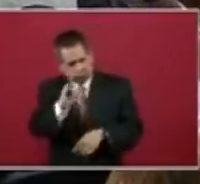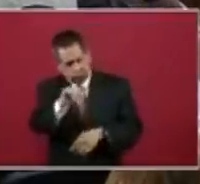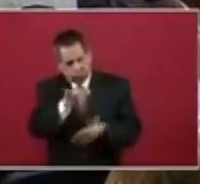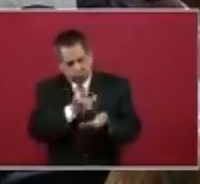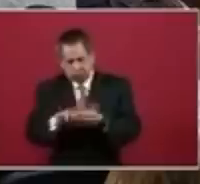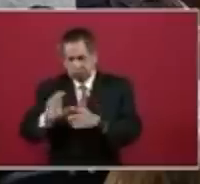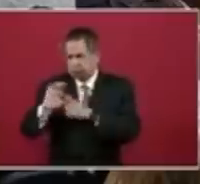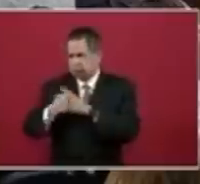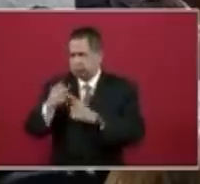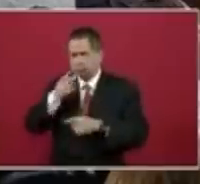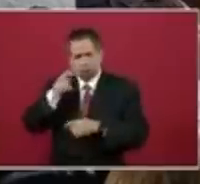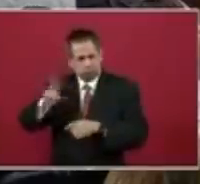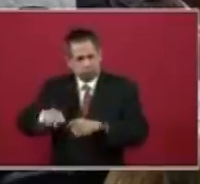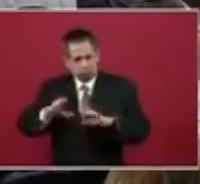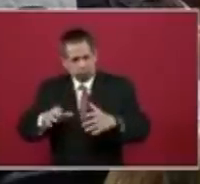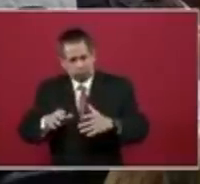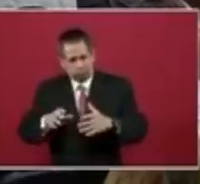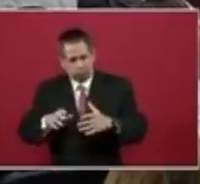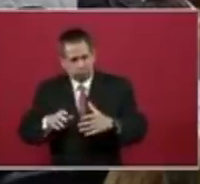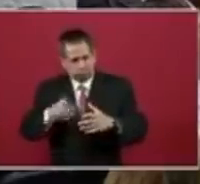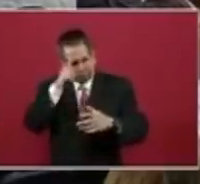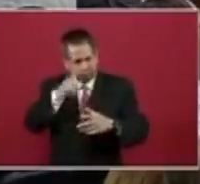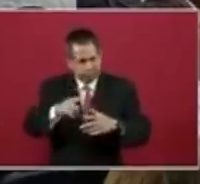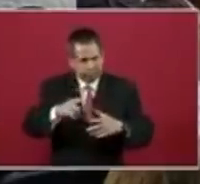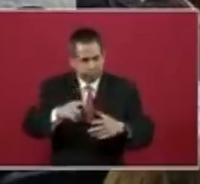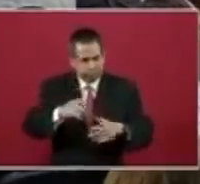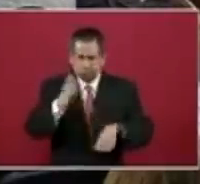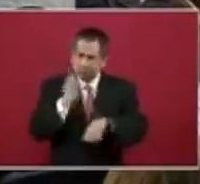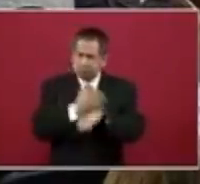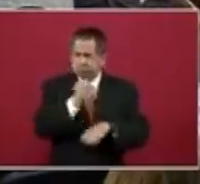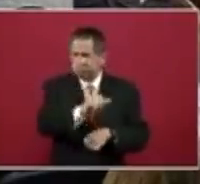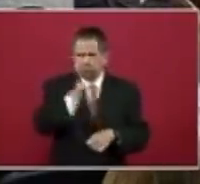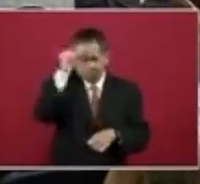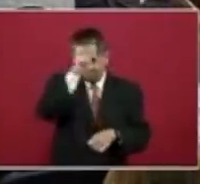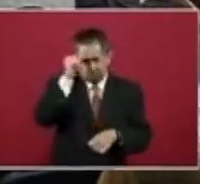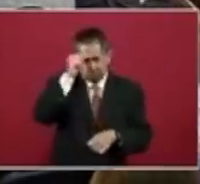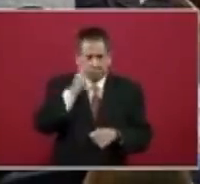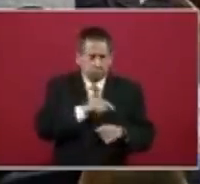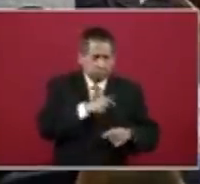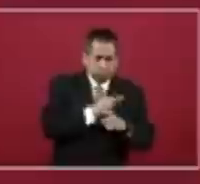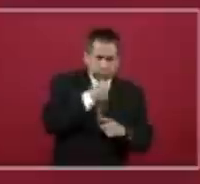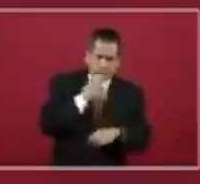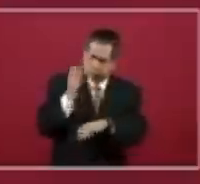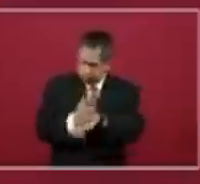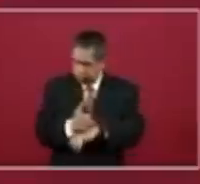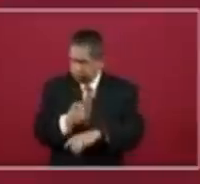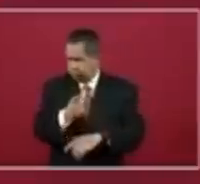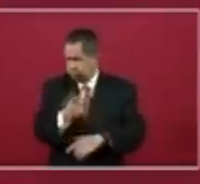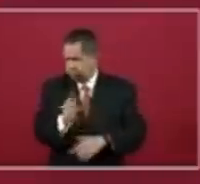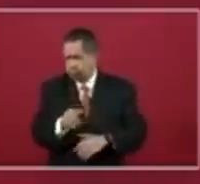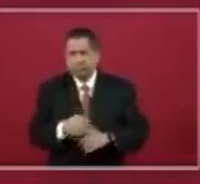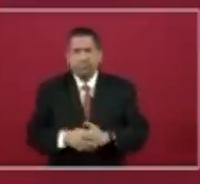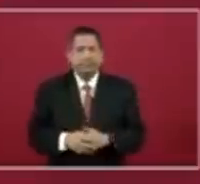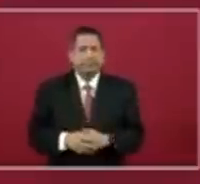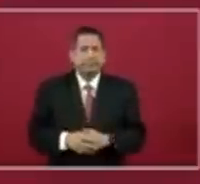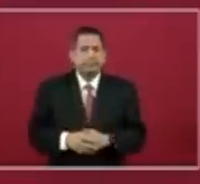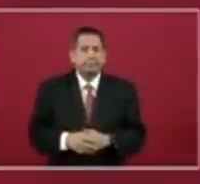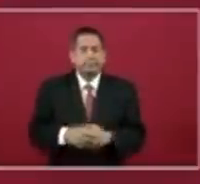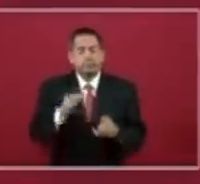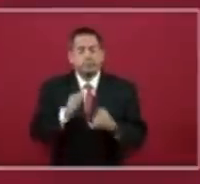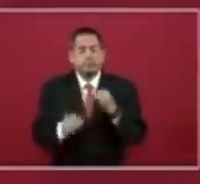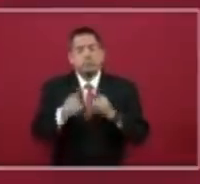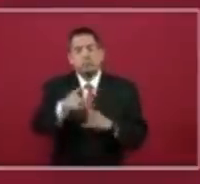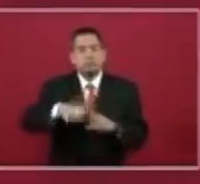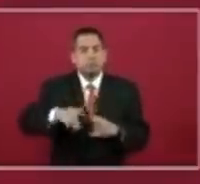verdad y cero tolerancia a sacerdotes pederastas? Gracias. Bueno, acerca de esto último,